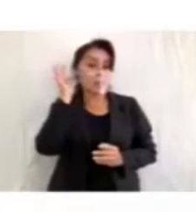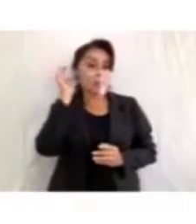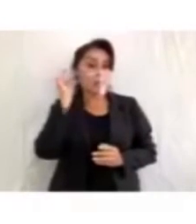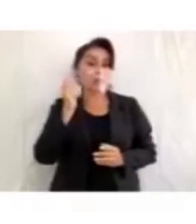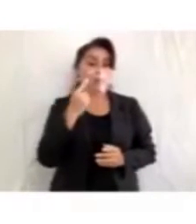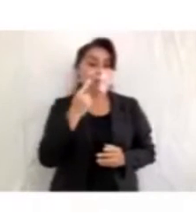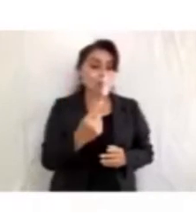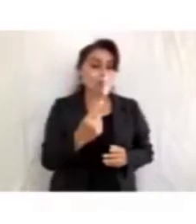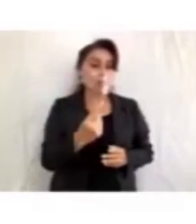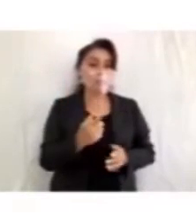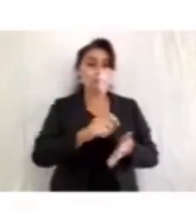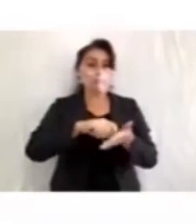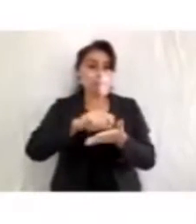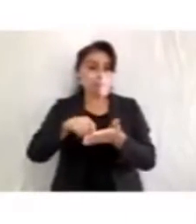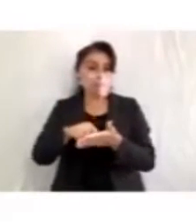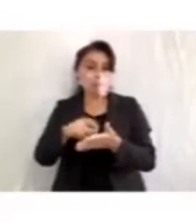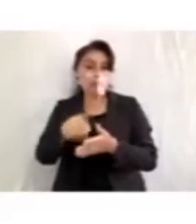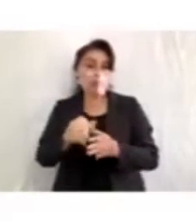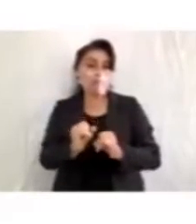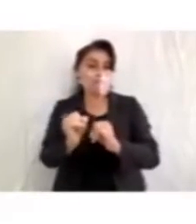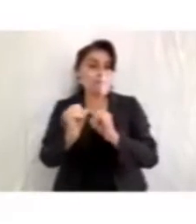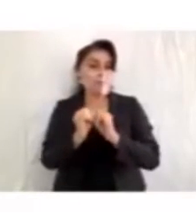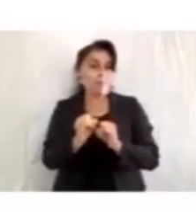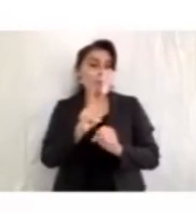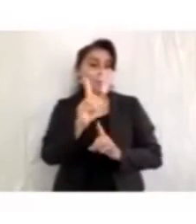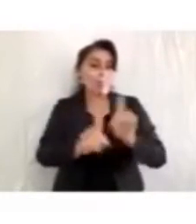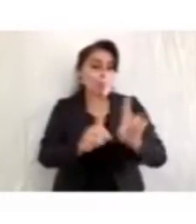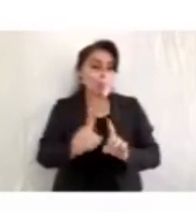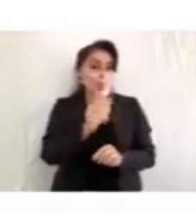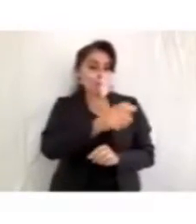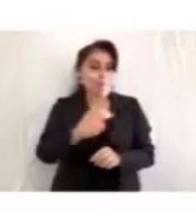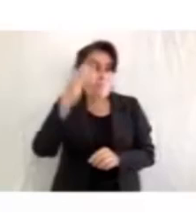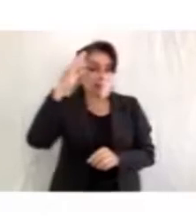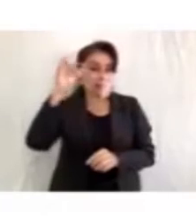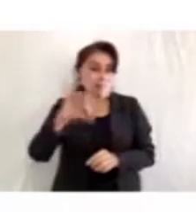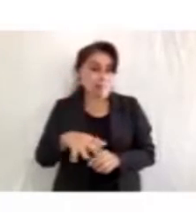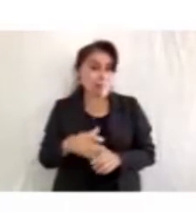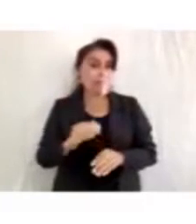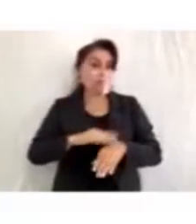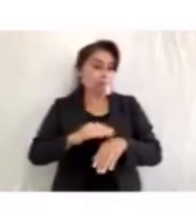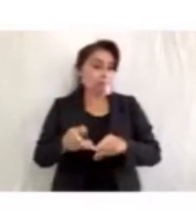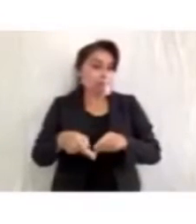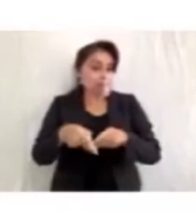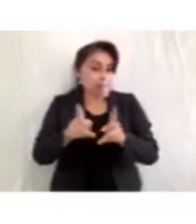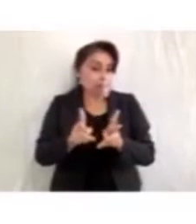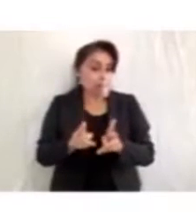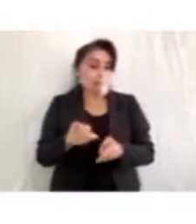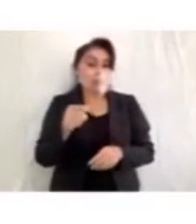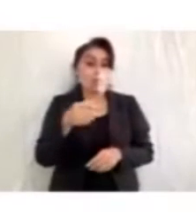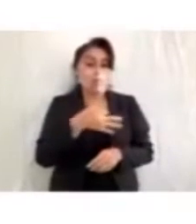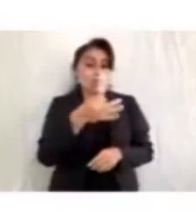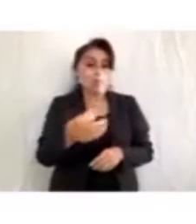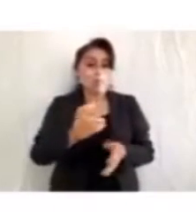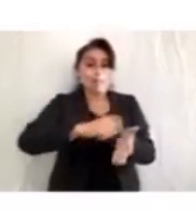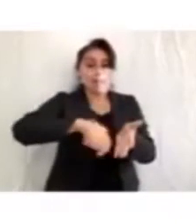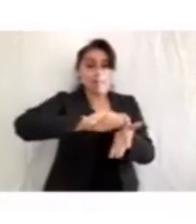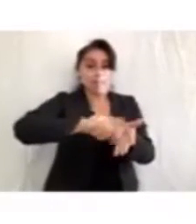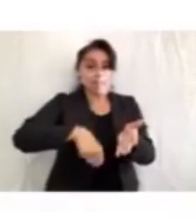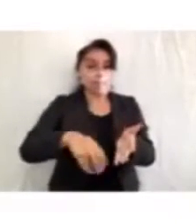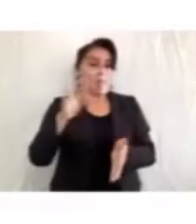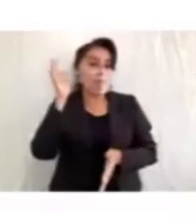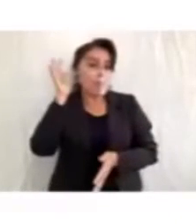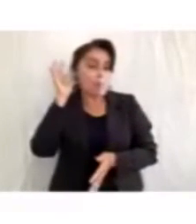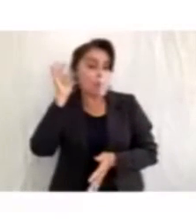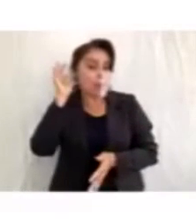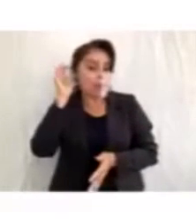manejamos los consentimientos informados, que son aquellos que para la gente sepa, aquellos consentimientos que firma, ¿cierto?, la mujer que va